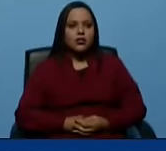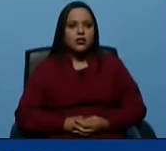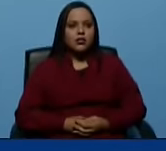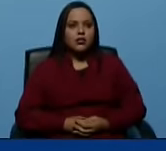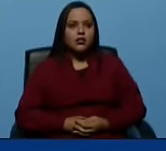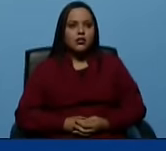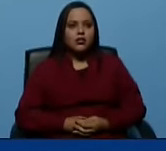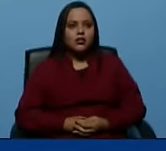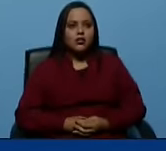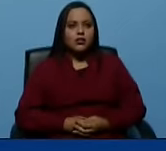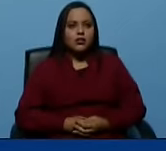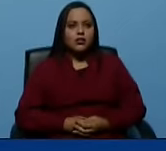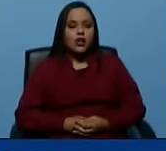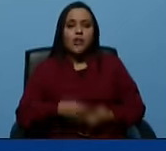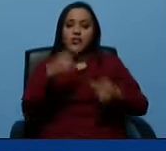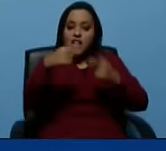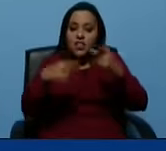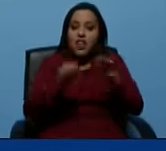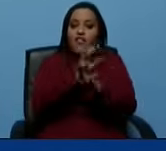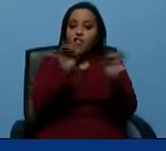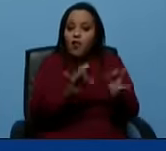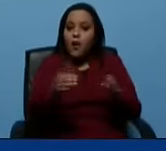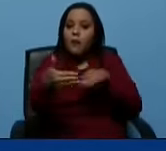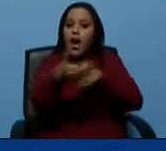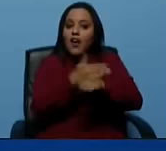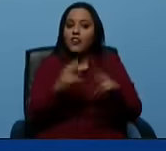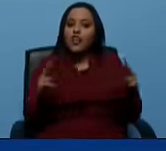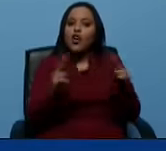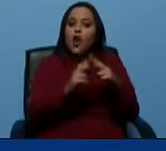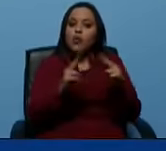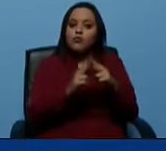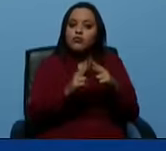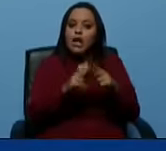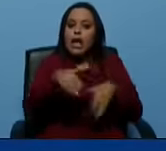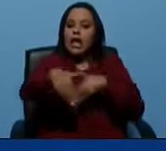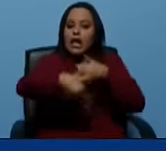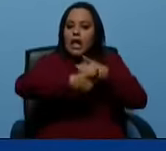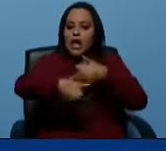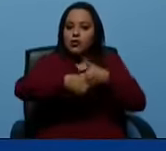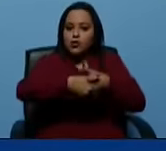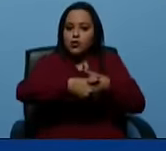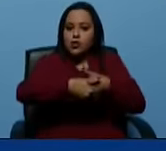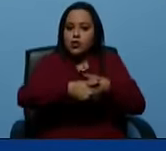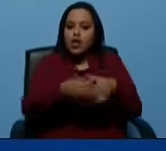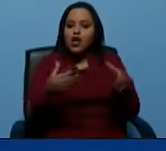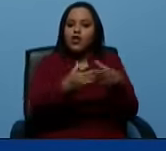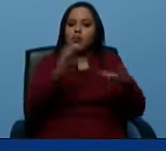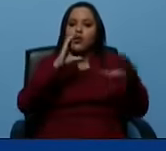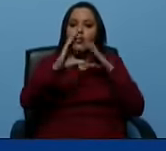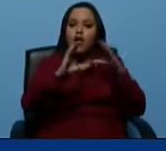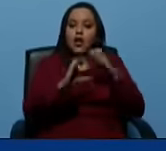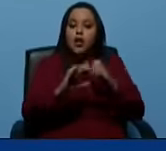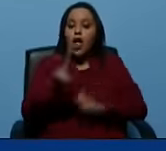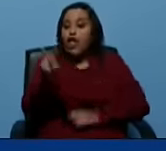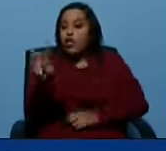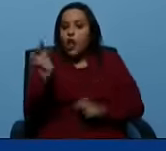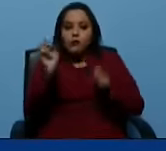Por distintos motivos que ya se han ido conociendo en las redes y medios de comunicación. Son dos